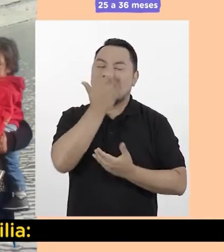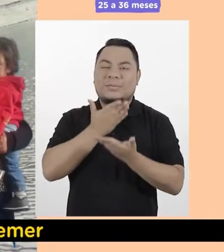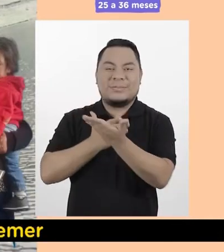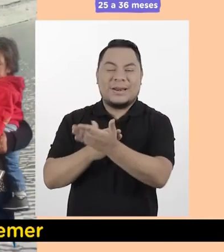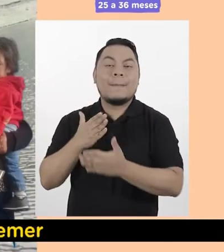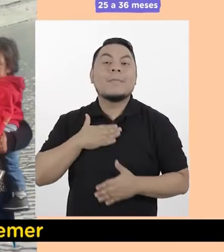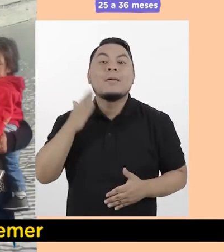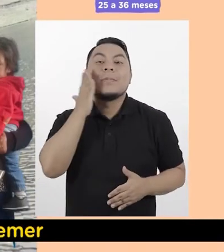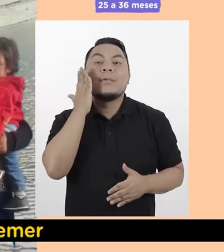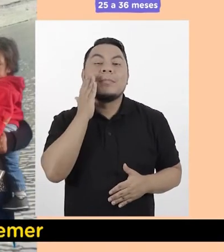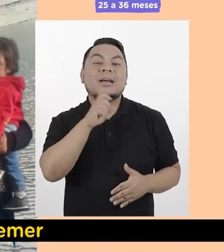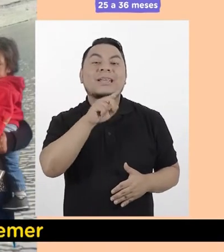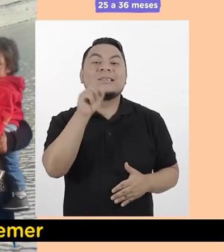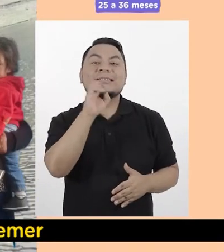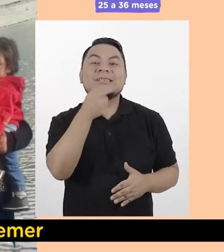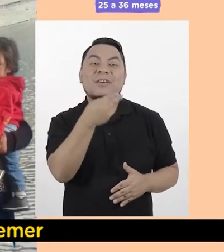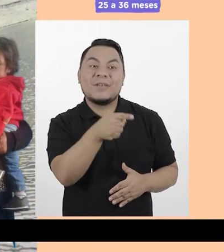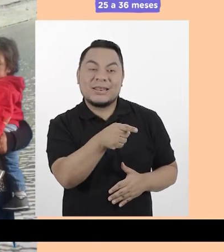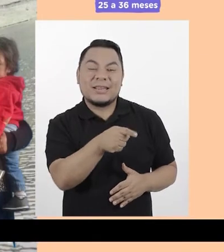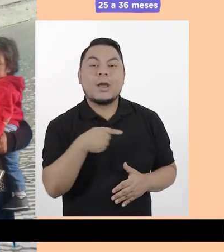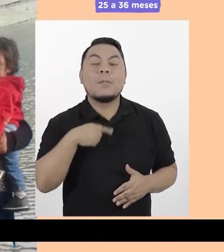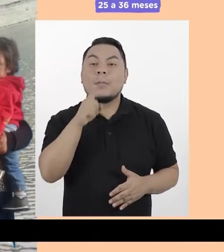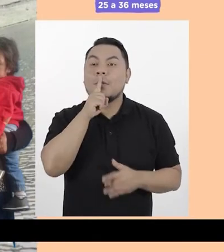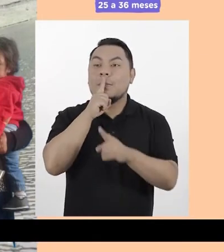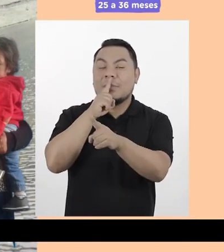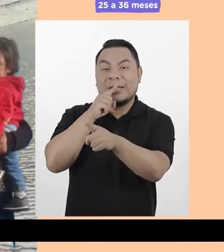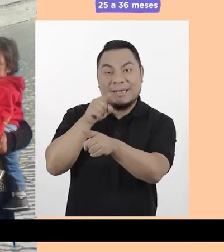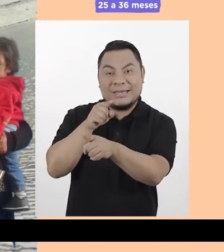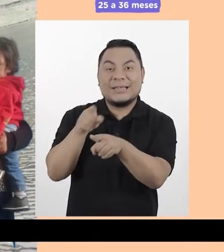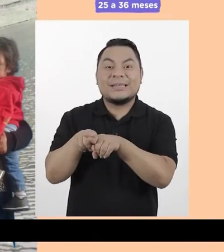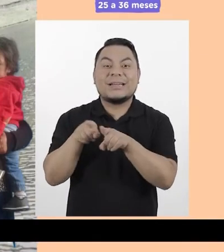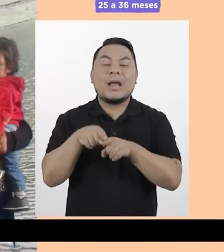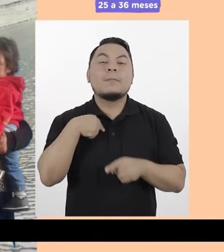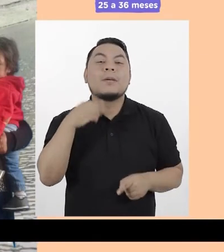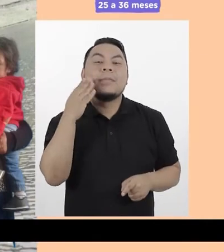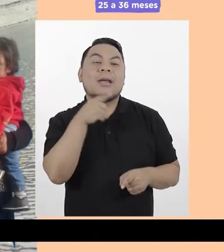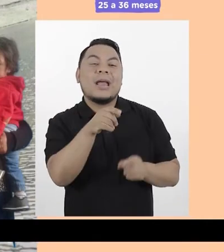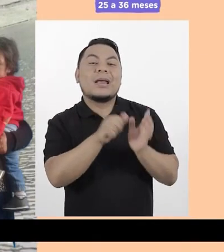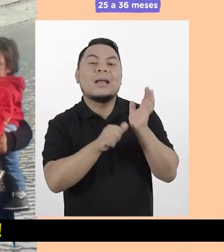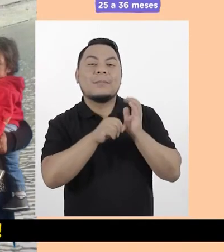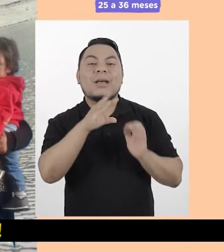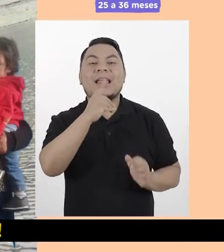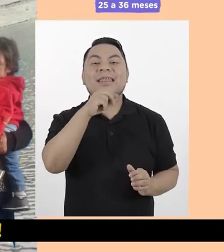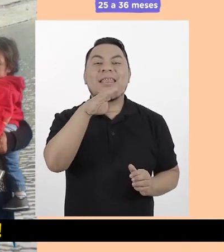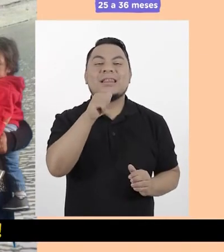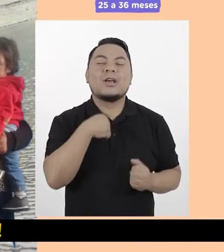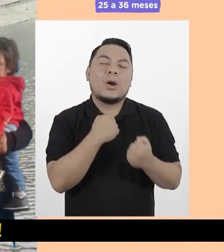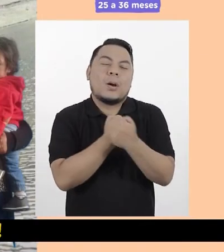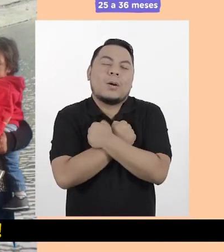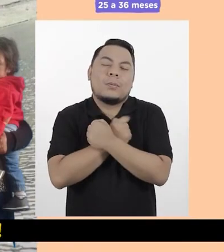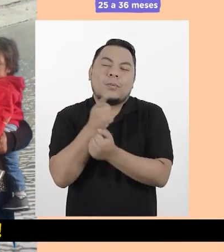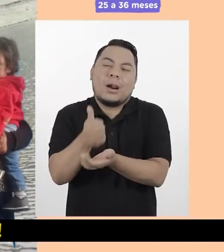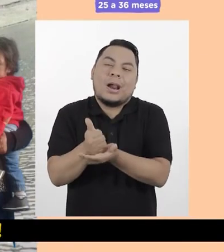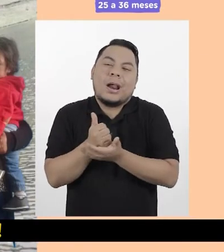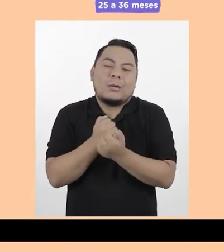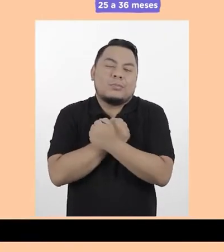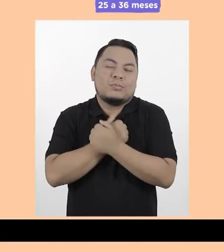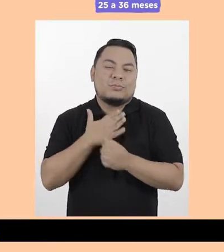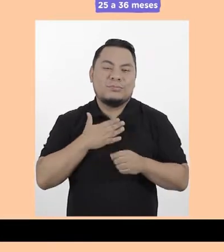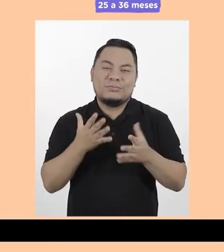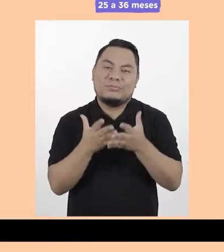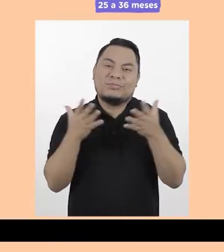familia. Mi mamá Elizabeth, mi papá Yemer y mi hermana Briana. Los amo y me aman